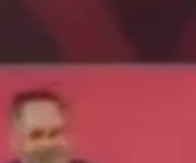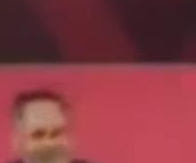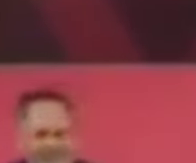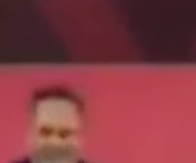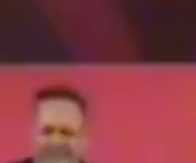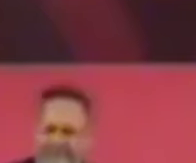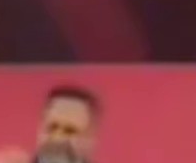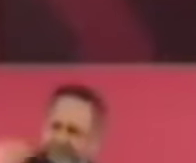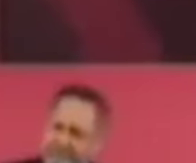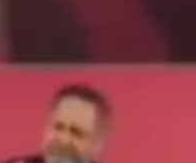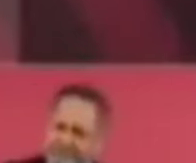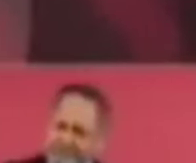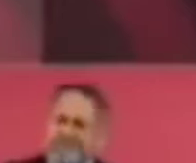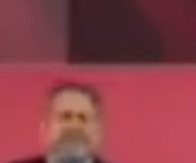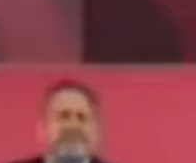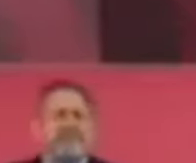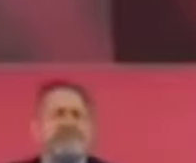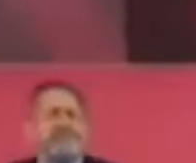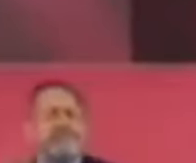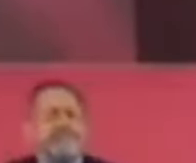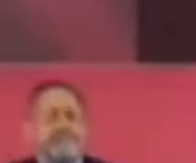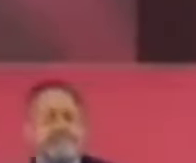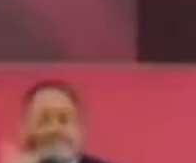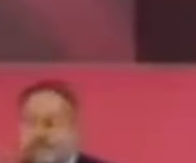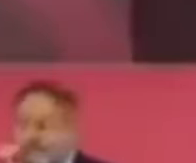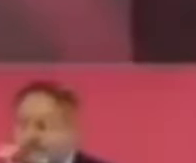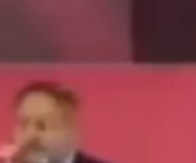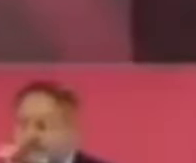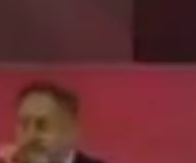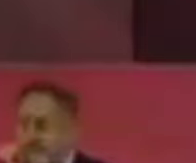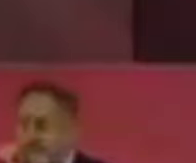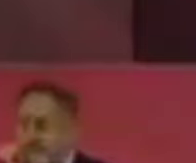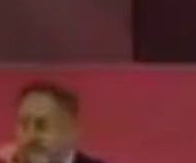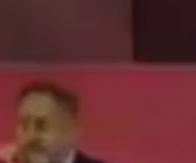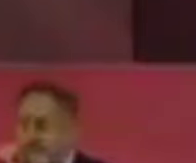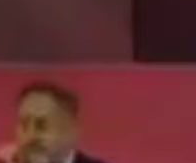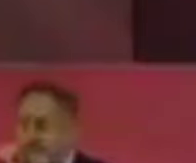naranja y compráramos jugo de